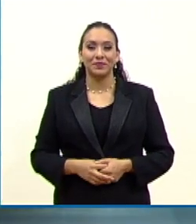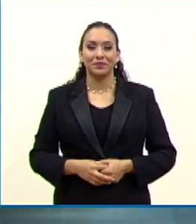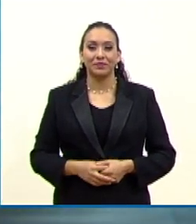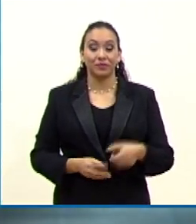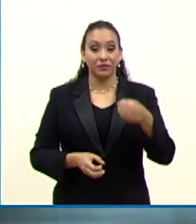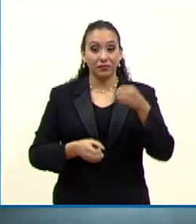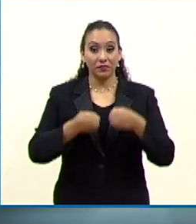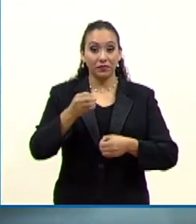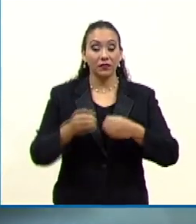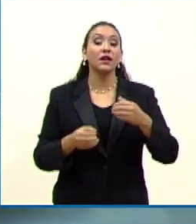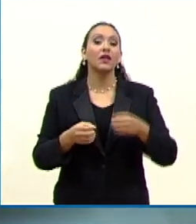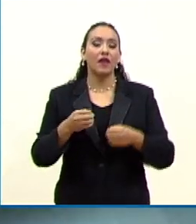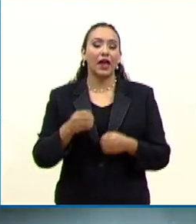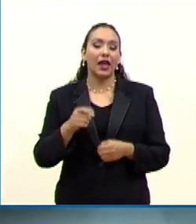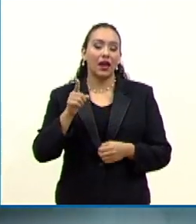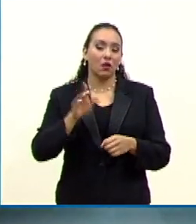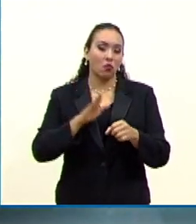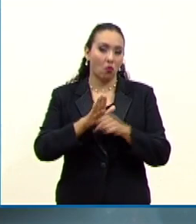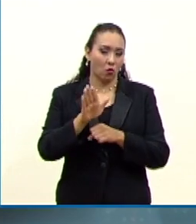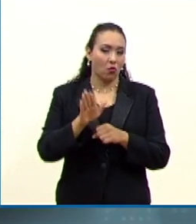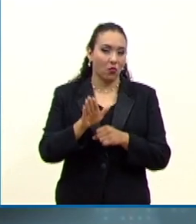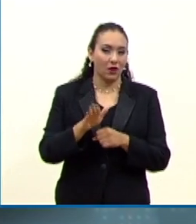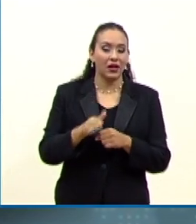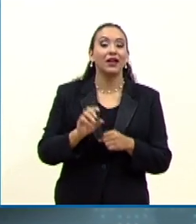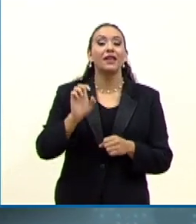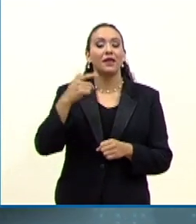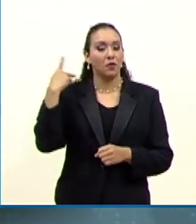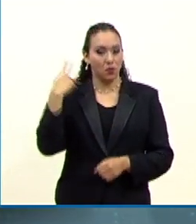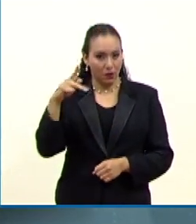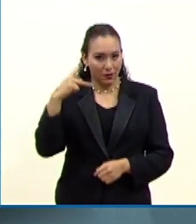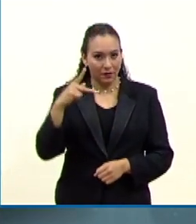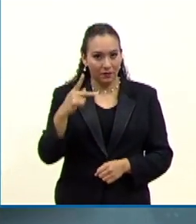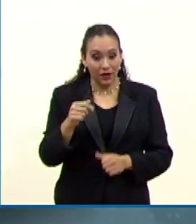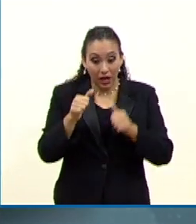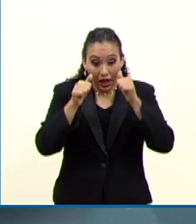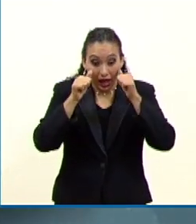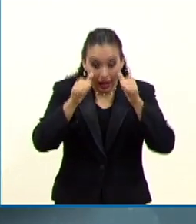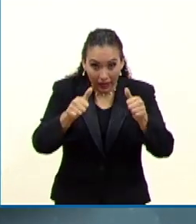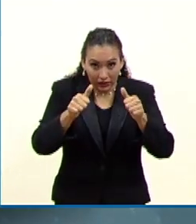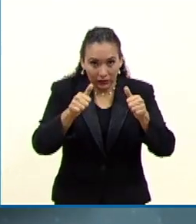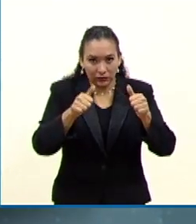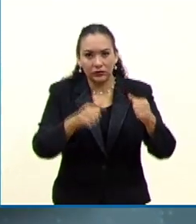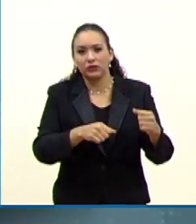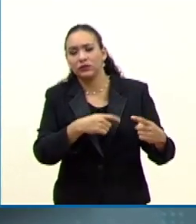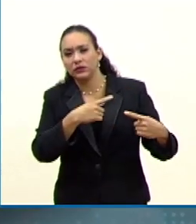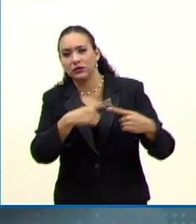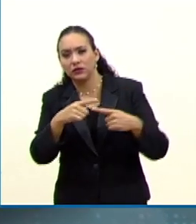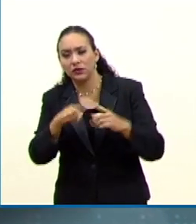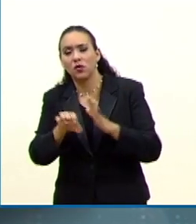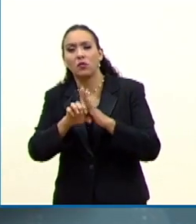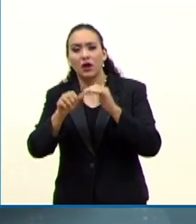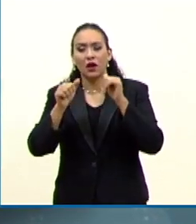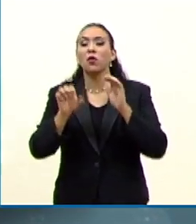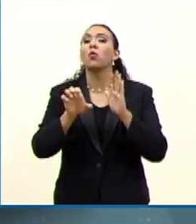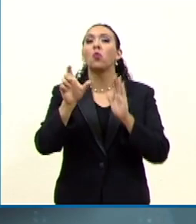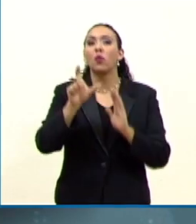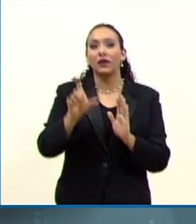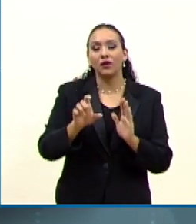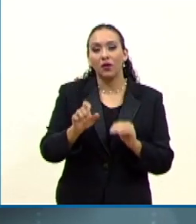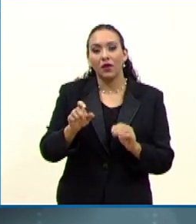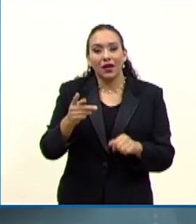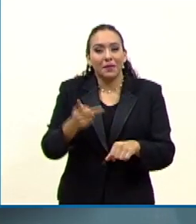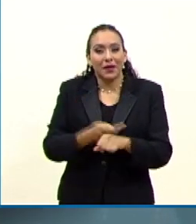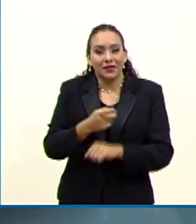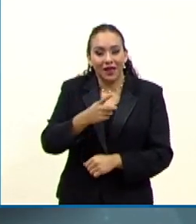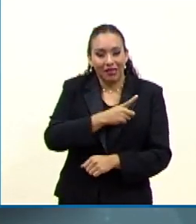El Tribunal de Justicia Administrativa del Poder Judicial de Puebla atiende inconformidades relacionadas con el monto de adeudo del impuesto